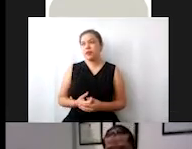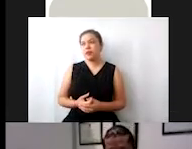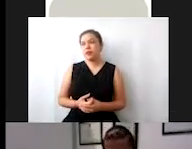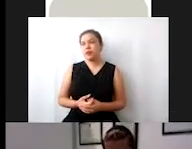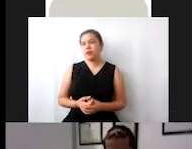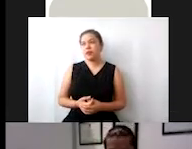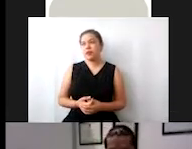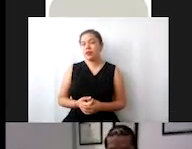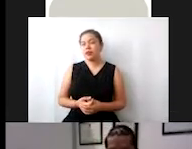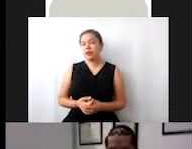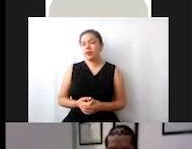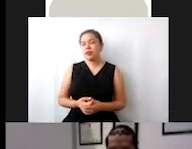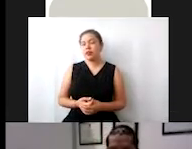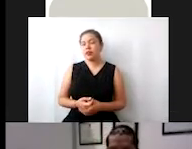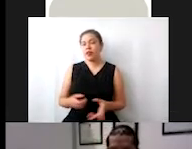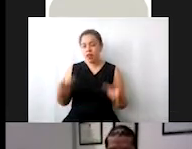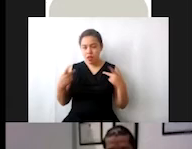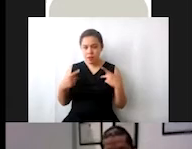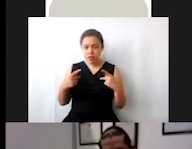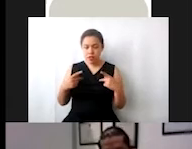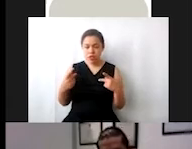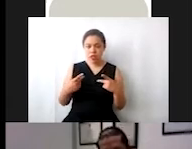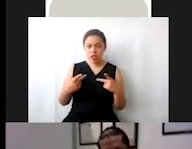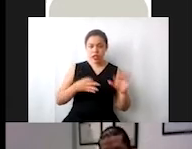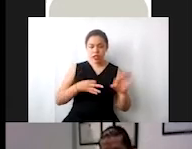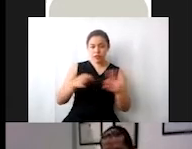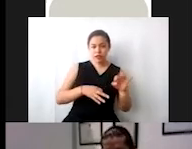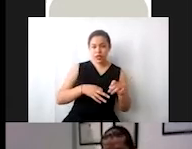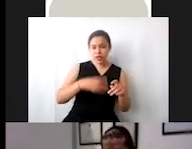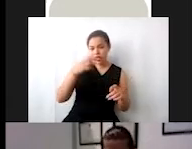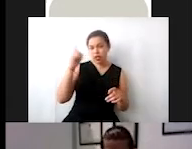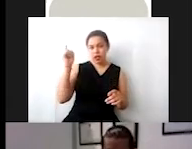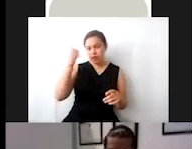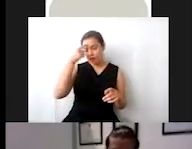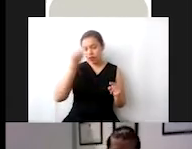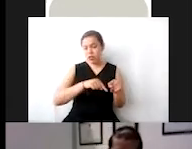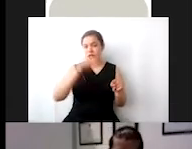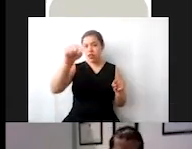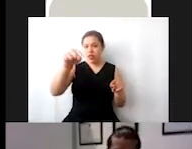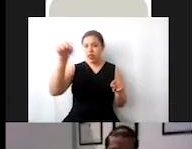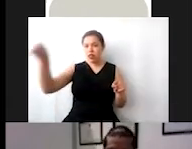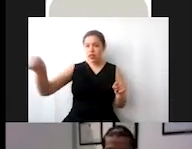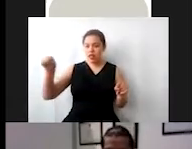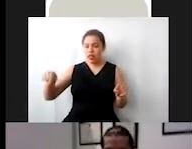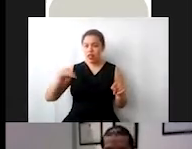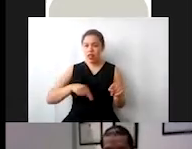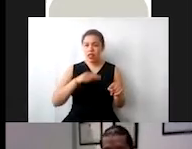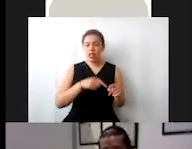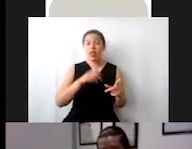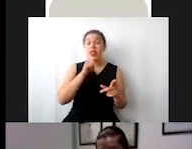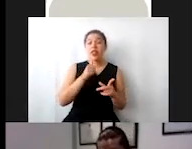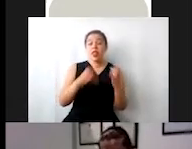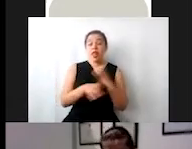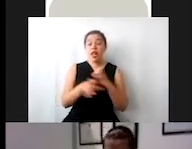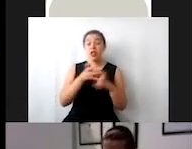fácilmente trabajadores a otro patrón y a otro patrón y a otro patrón. No, ahí no va a haber sustitución. Si no se transmiten los bienes,